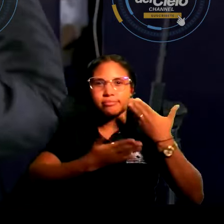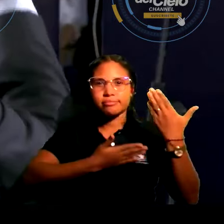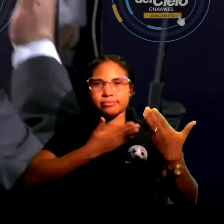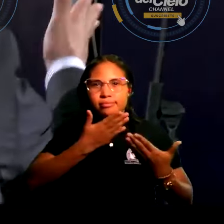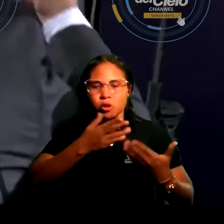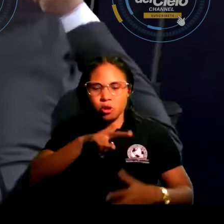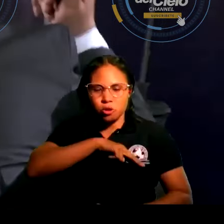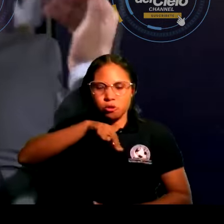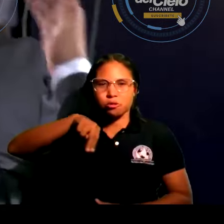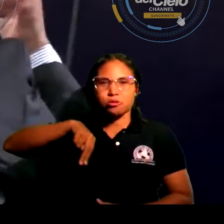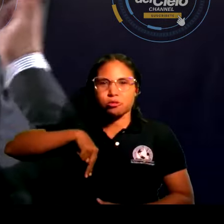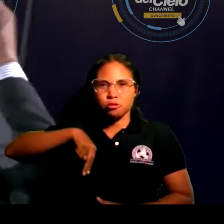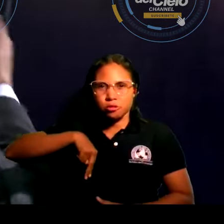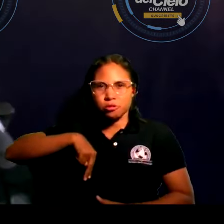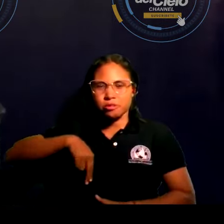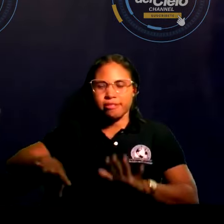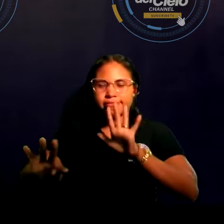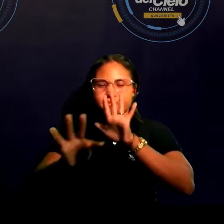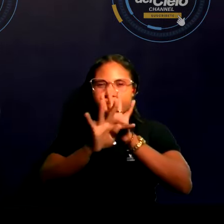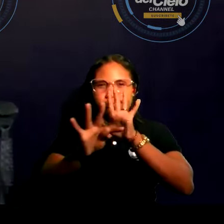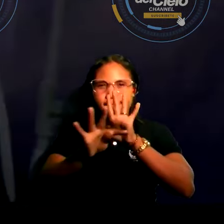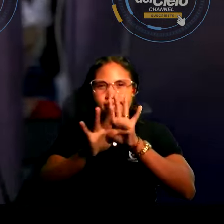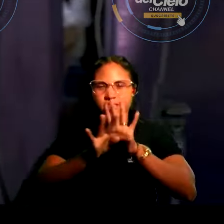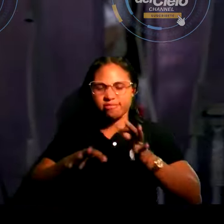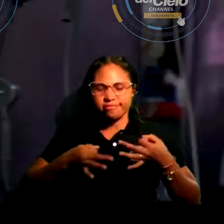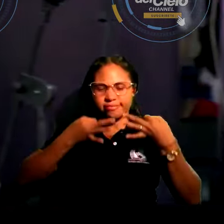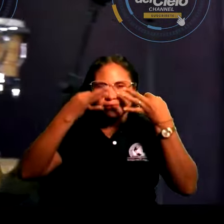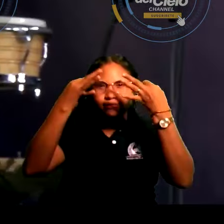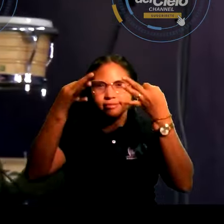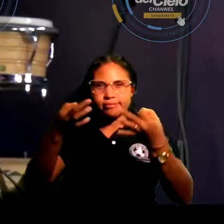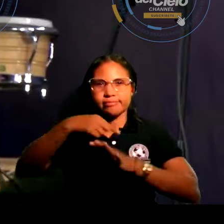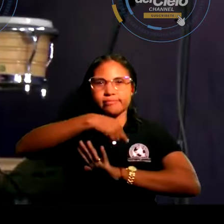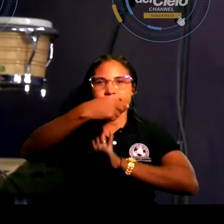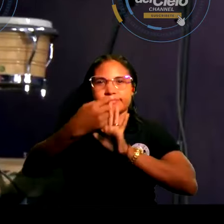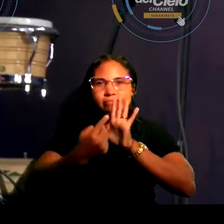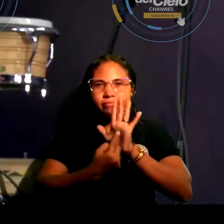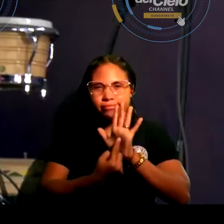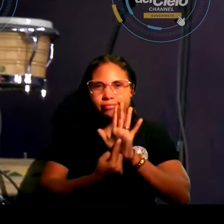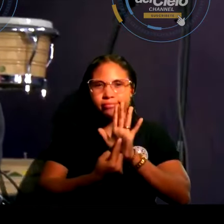somos testigos de esa verdad.